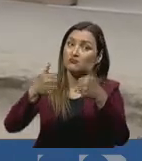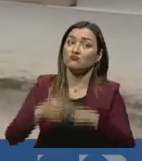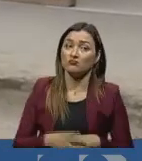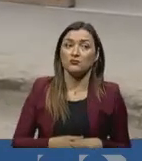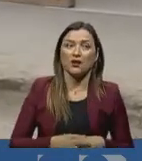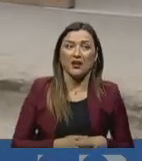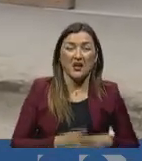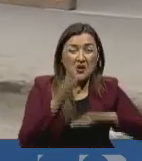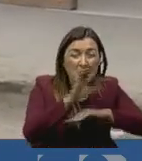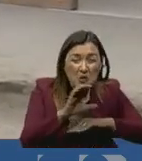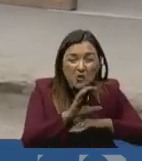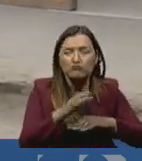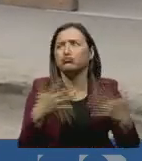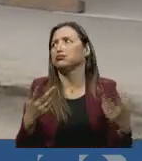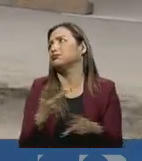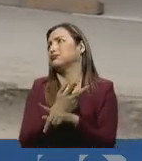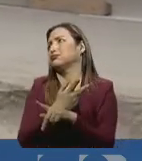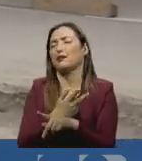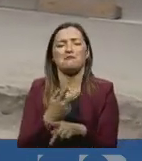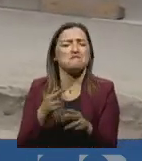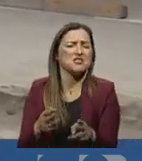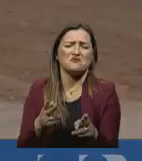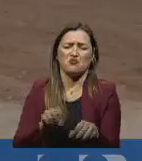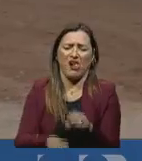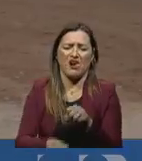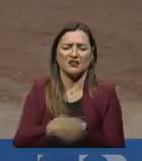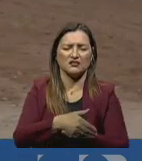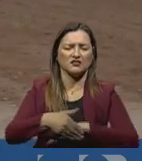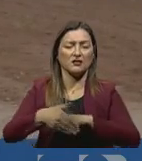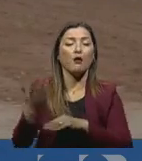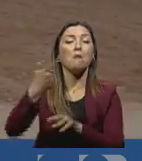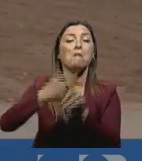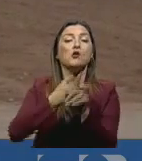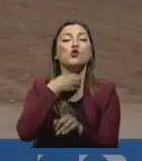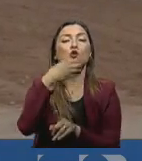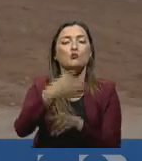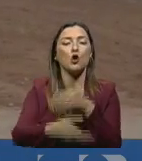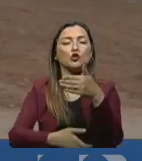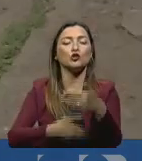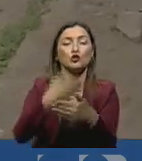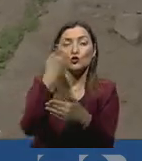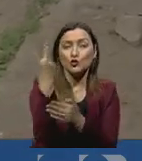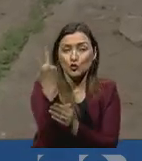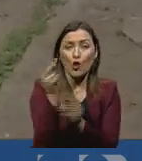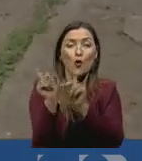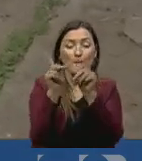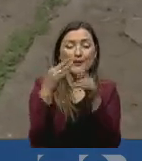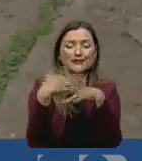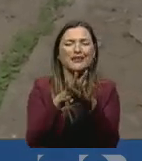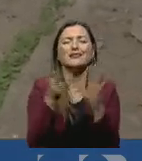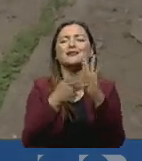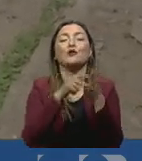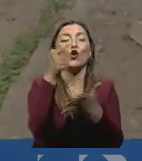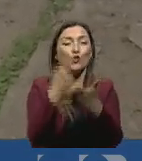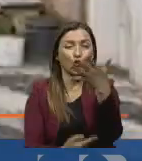conocoto usted viera Cómo está todo esto mismo imagínense desde agosto inició la fase 2 de este plan integral la cual incluye